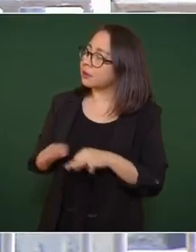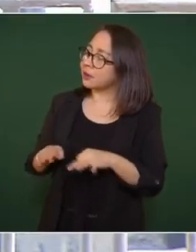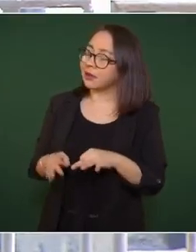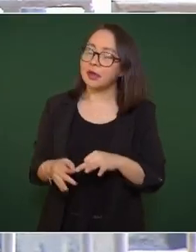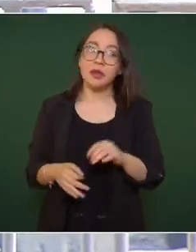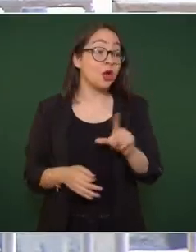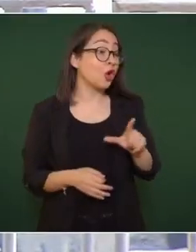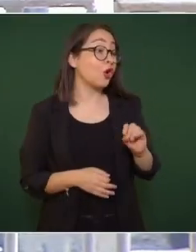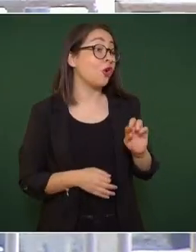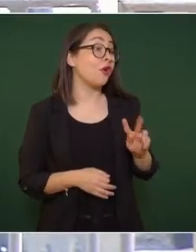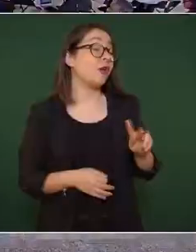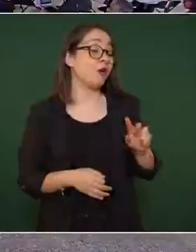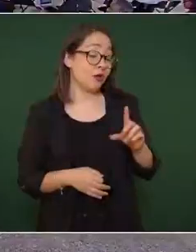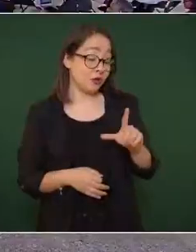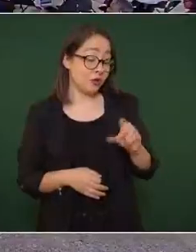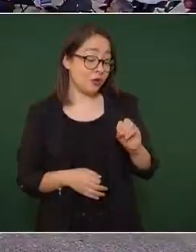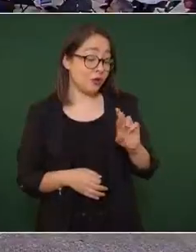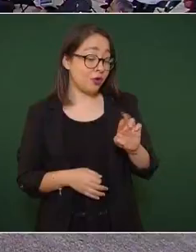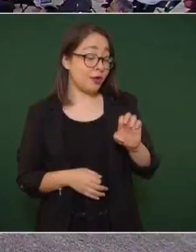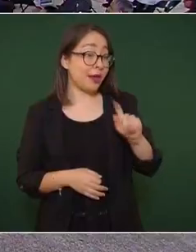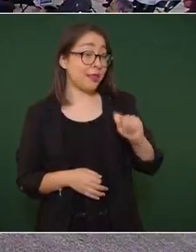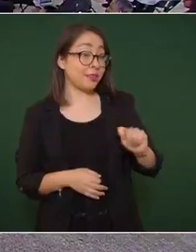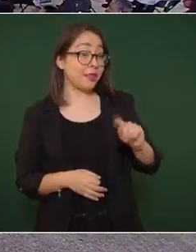de Mola. Ah, no.